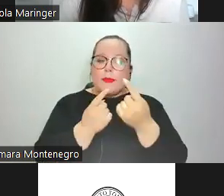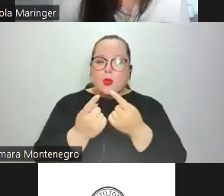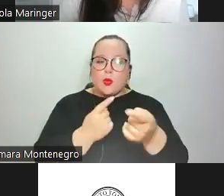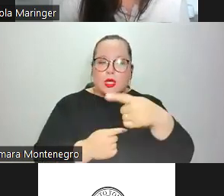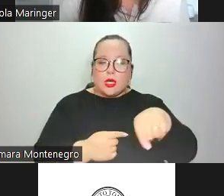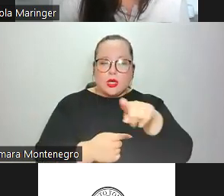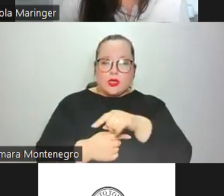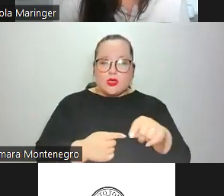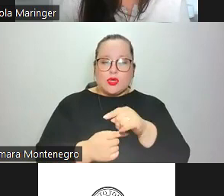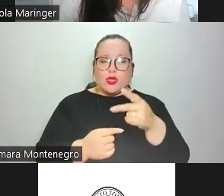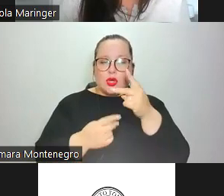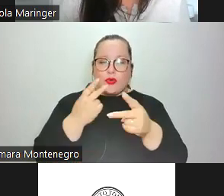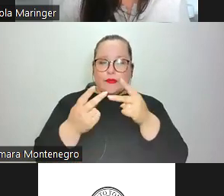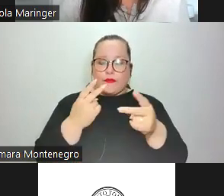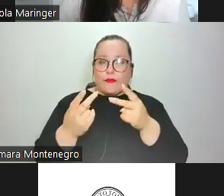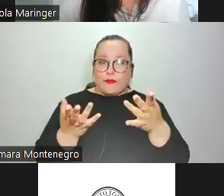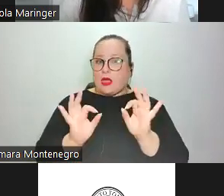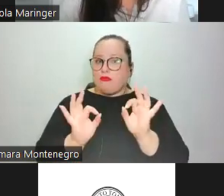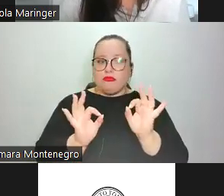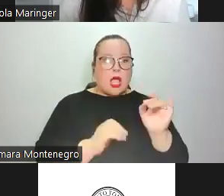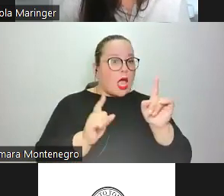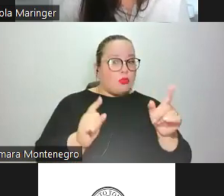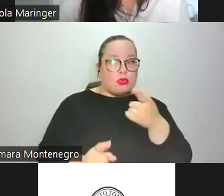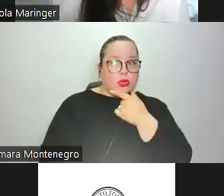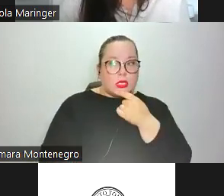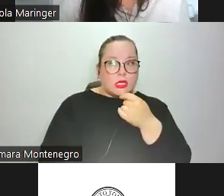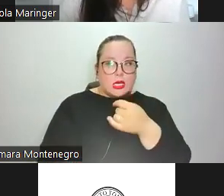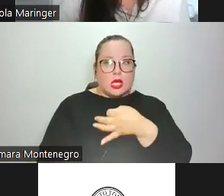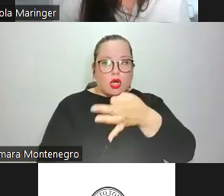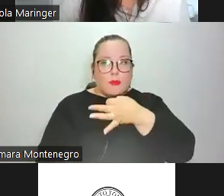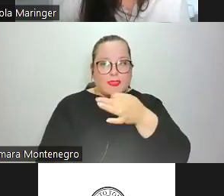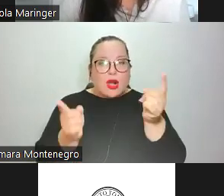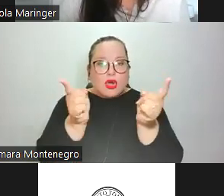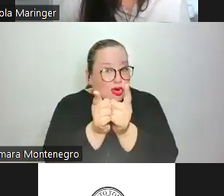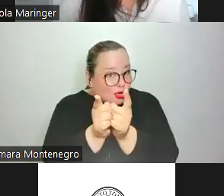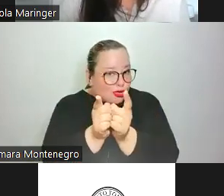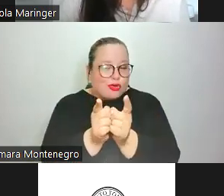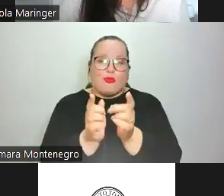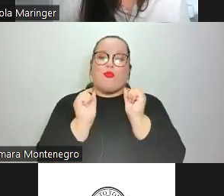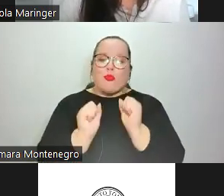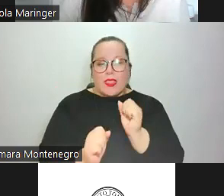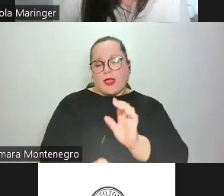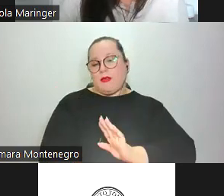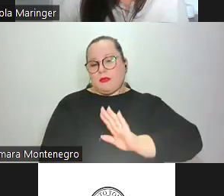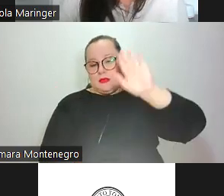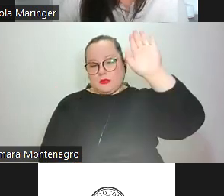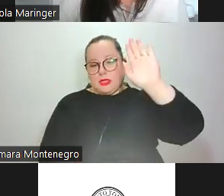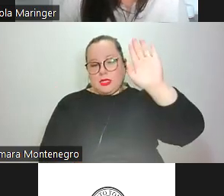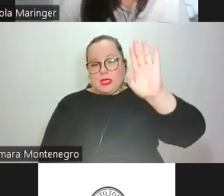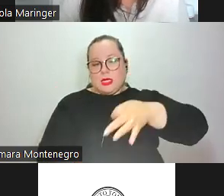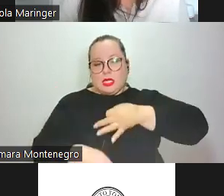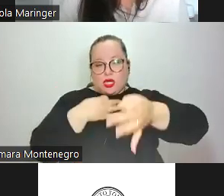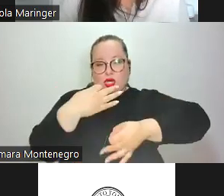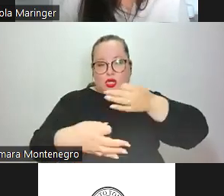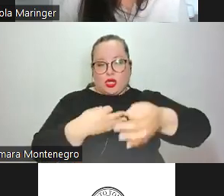chat y si alguno de ustedes quiere comentar algo de manera breve, puede levantar la mano dentro de Zoom y